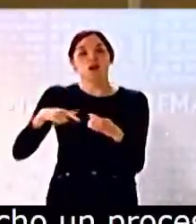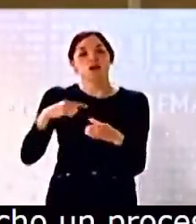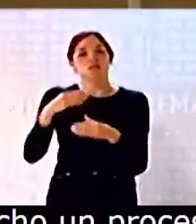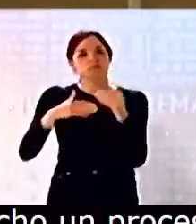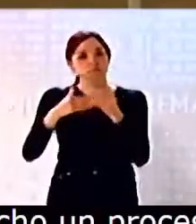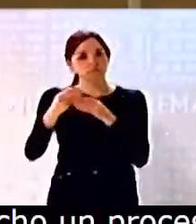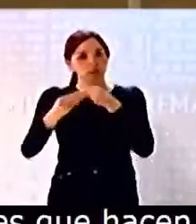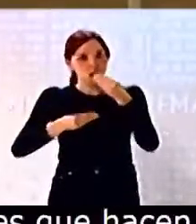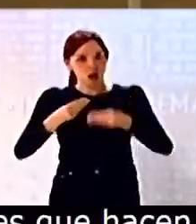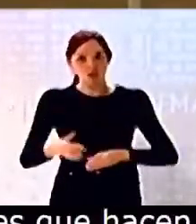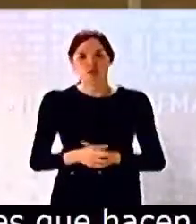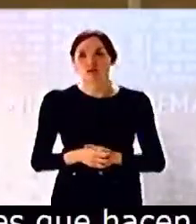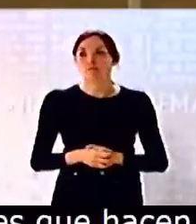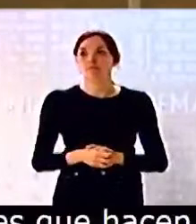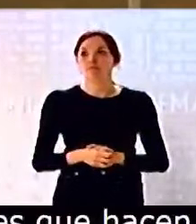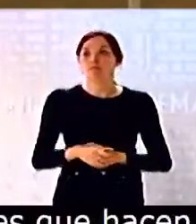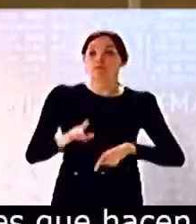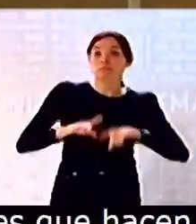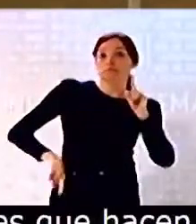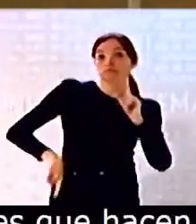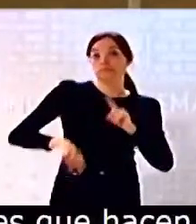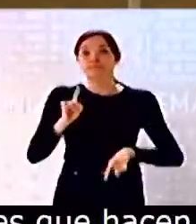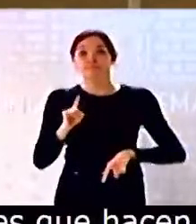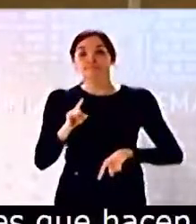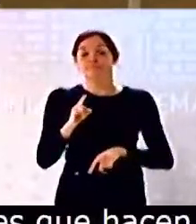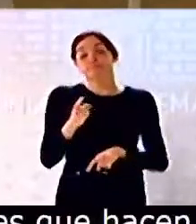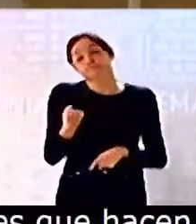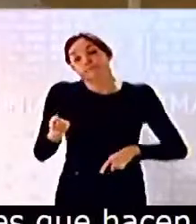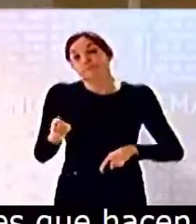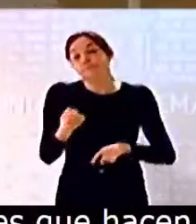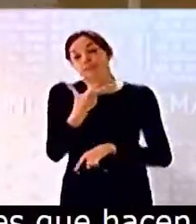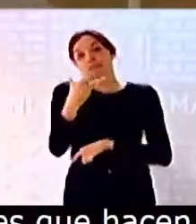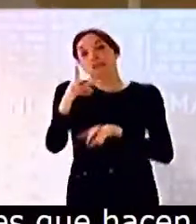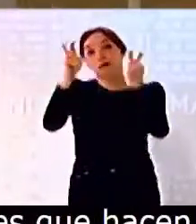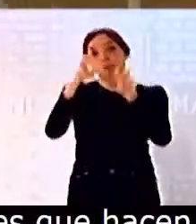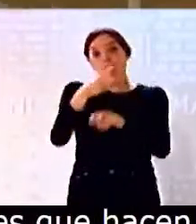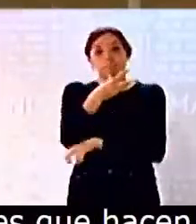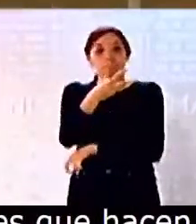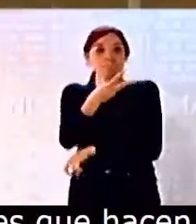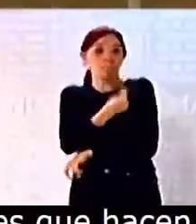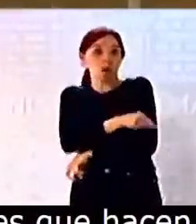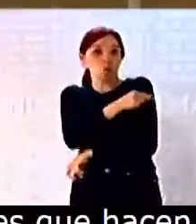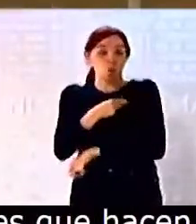citación. Algunas veces, pues, las vacunaciones masivas